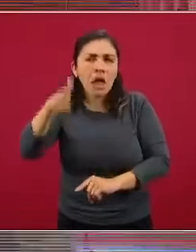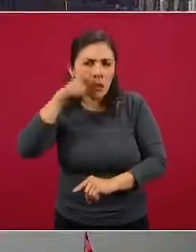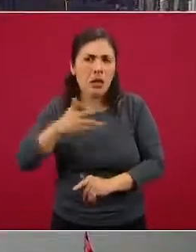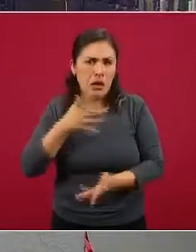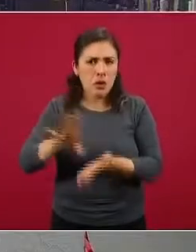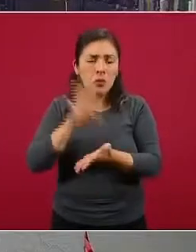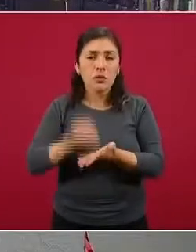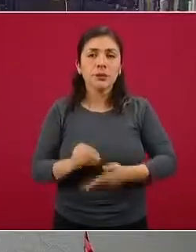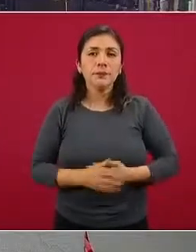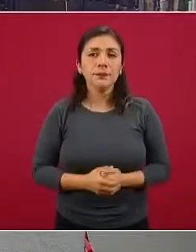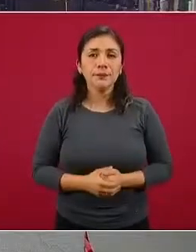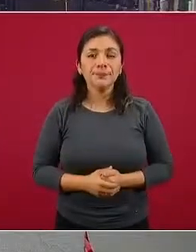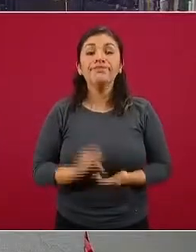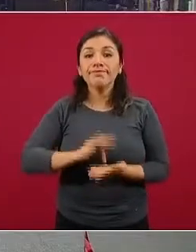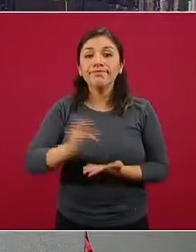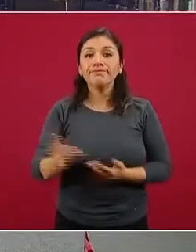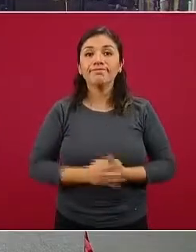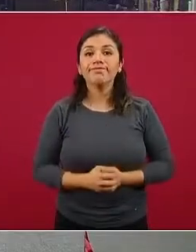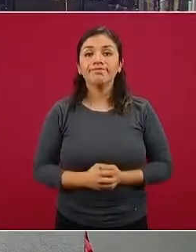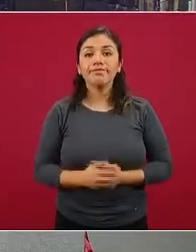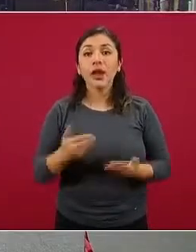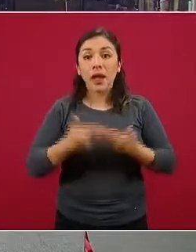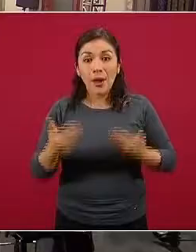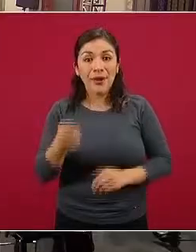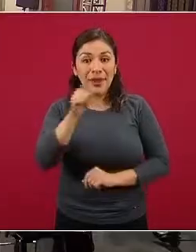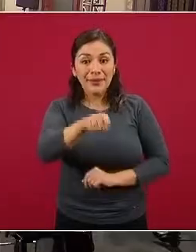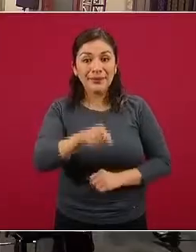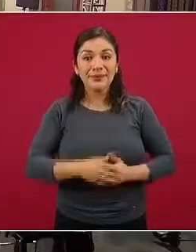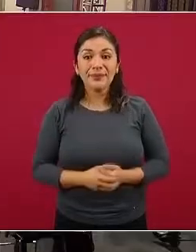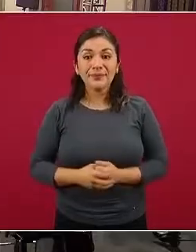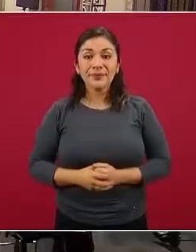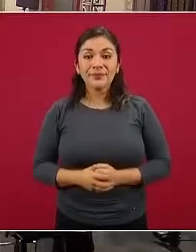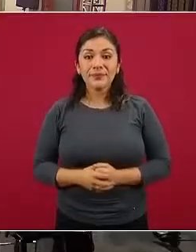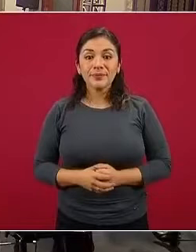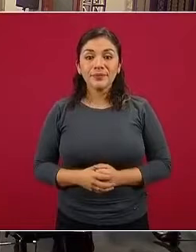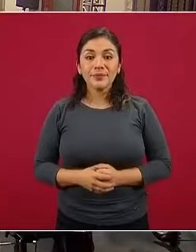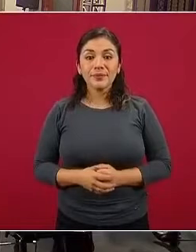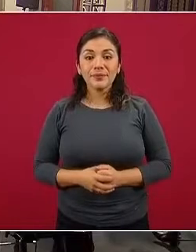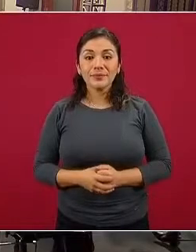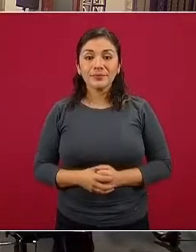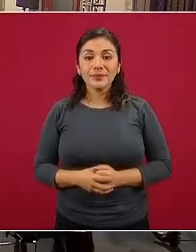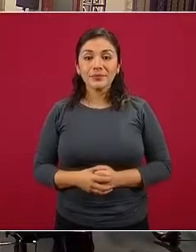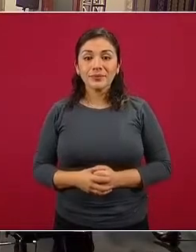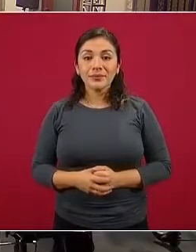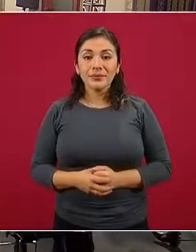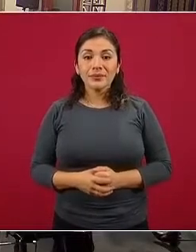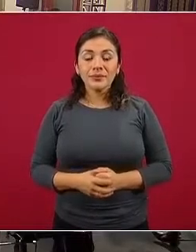detallada. Gracias. Ahora sí, usted, Juan Carlos Machorro, Arturo Contreras.